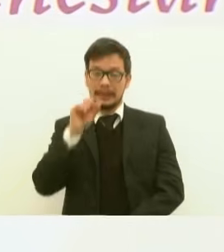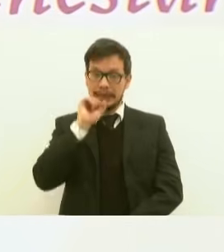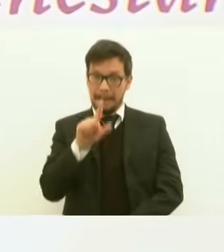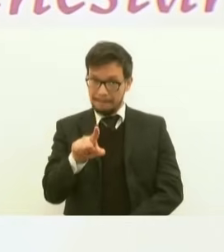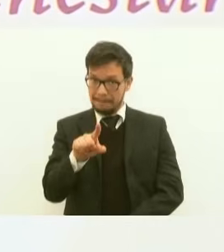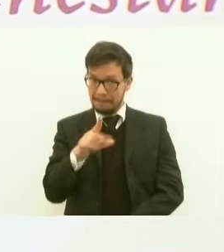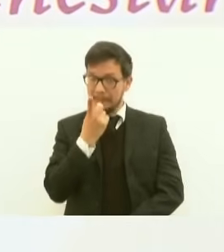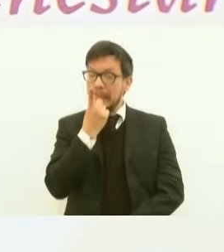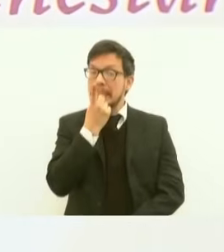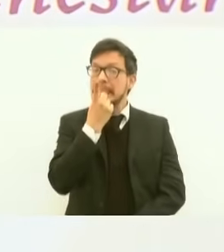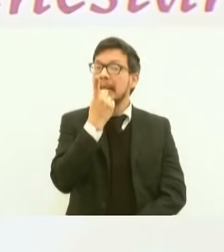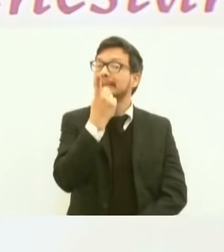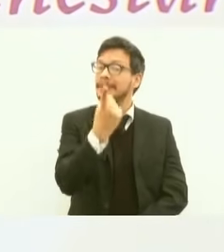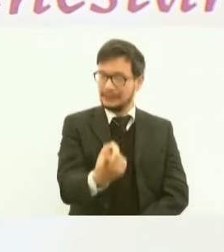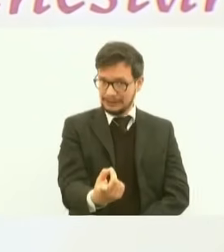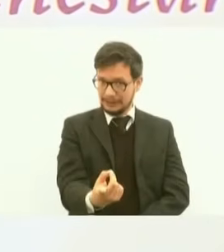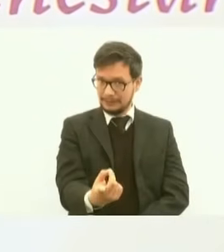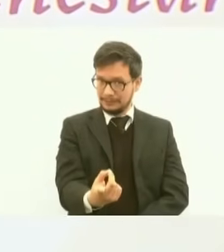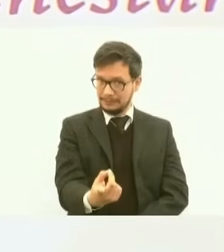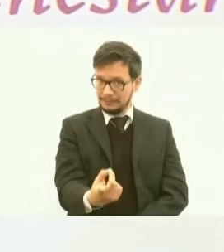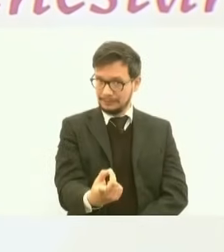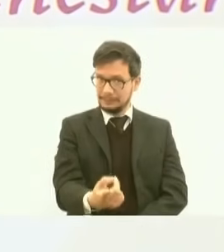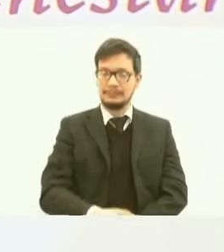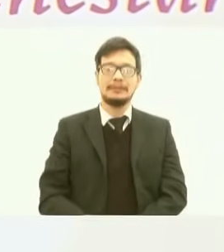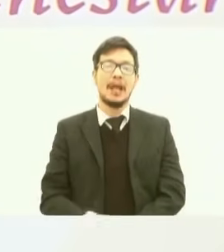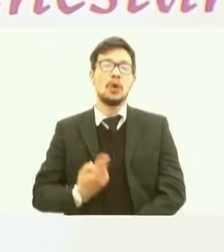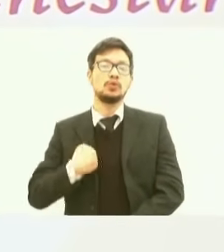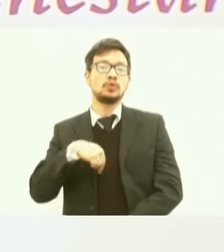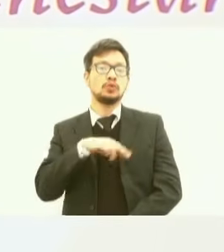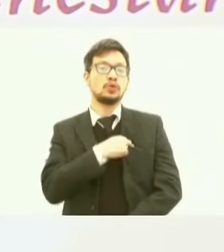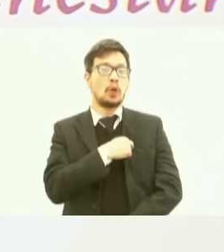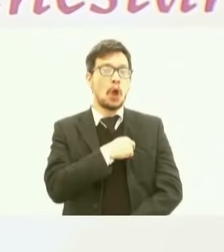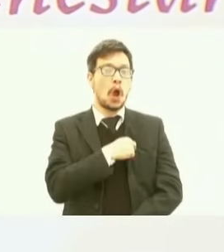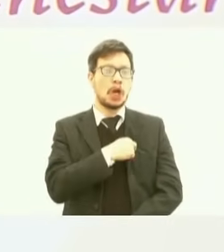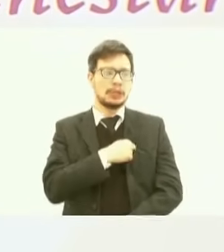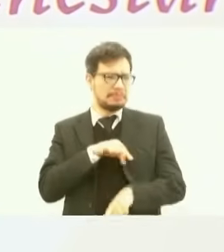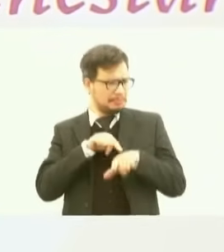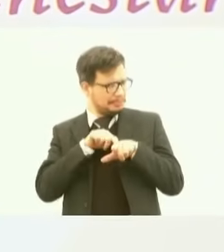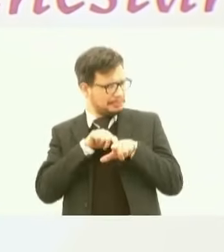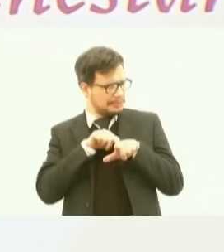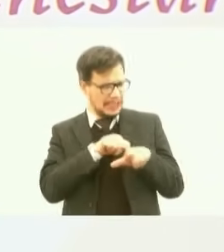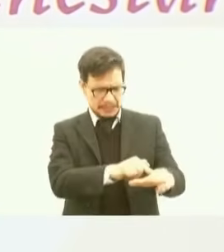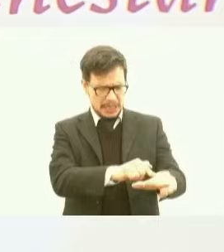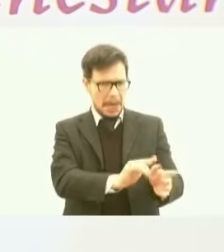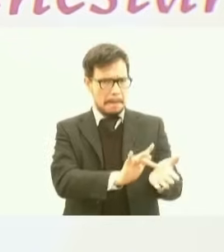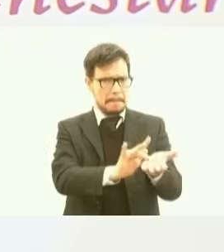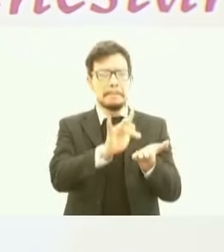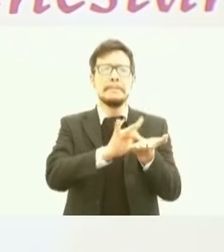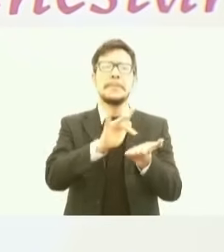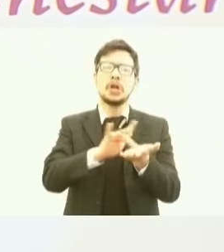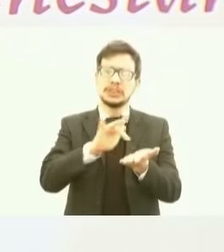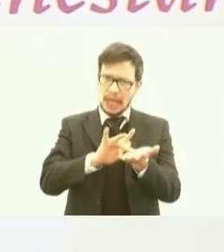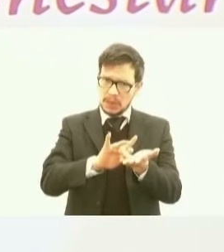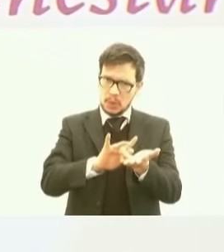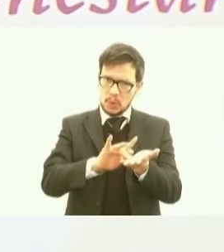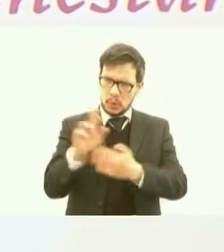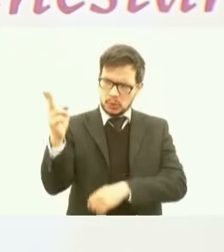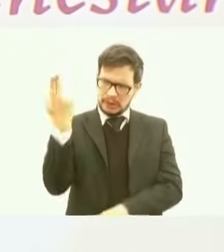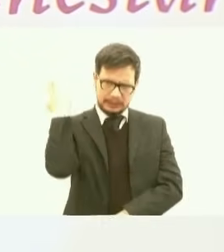decirles que vamos a seguir apoyando las